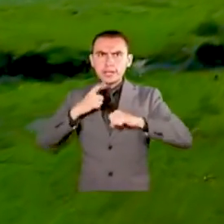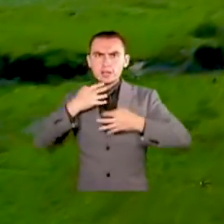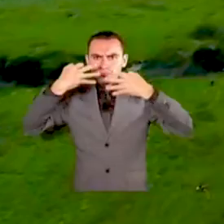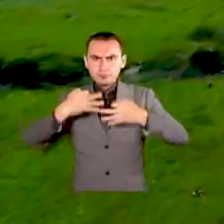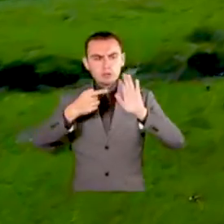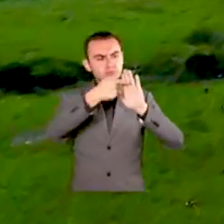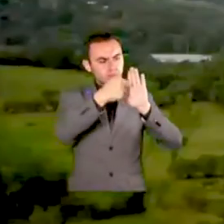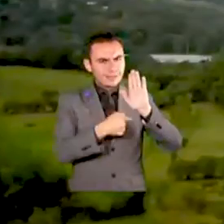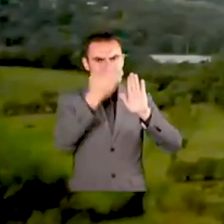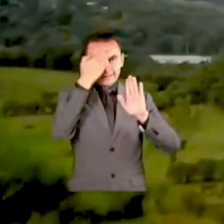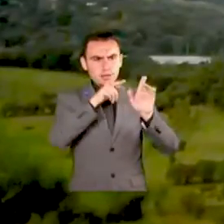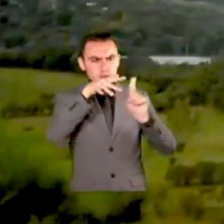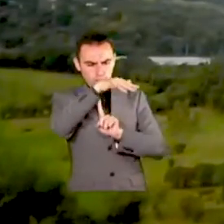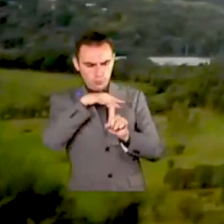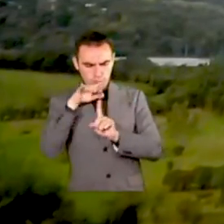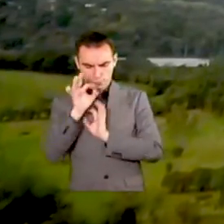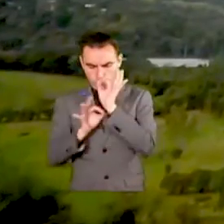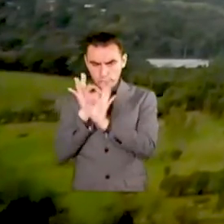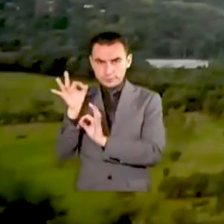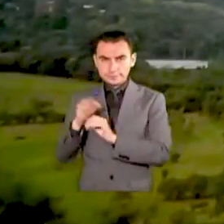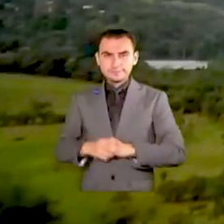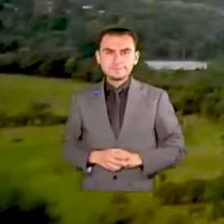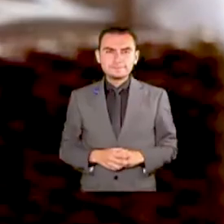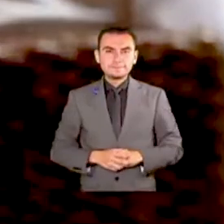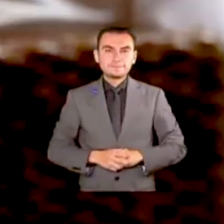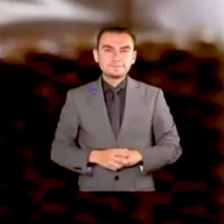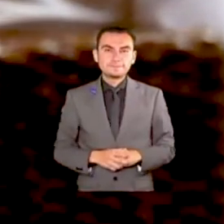la conservación de los ecosistemas carbono azul.